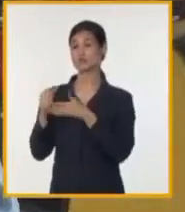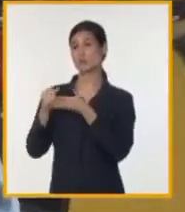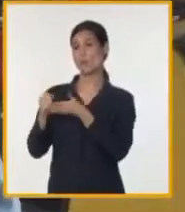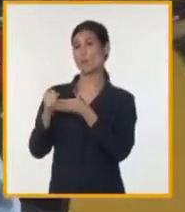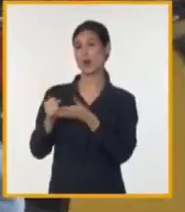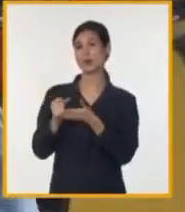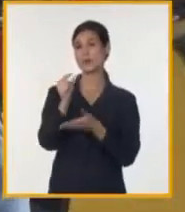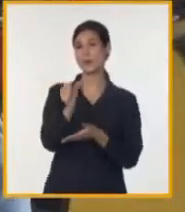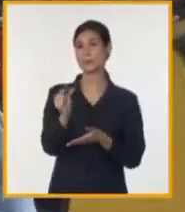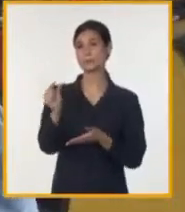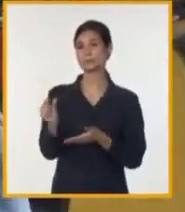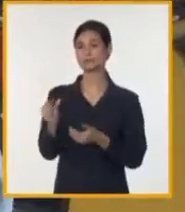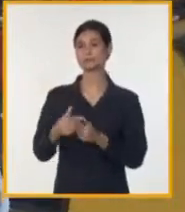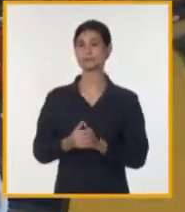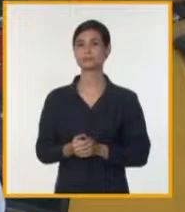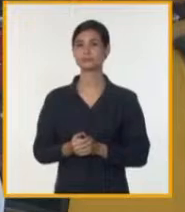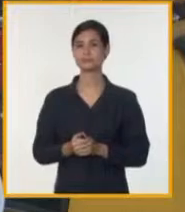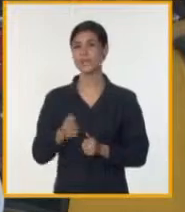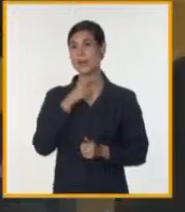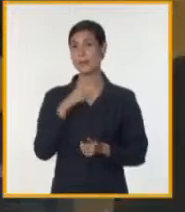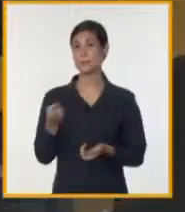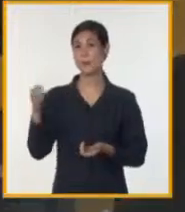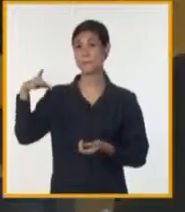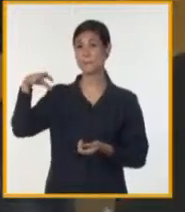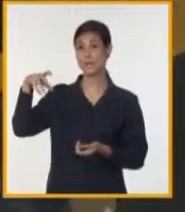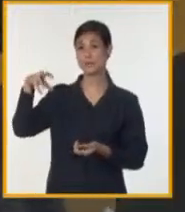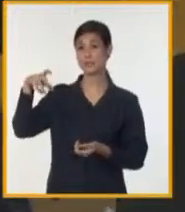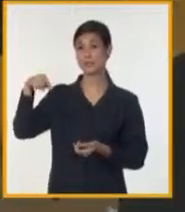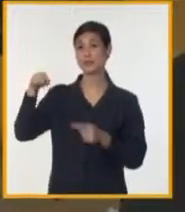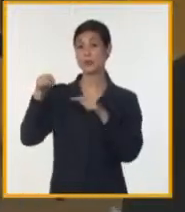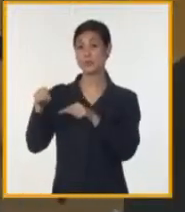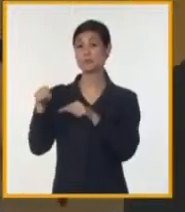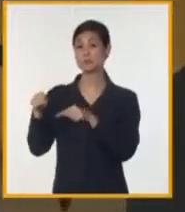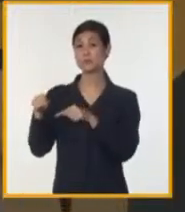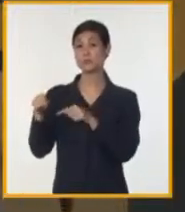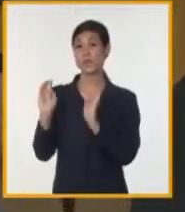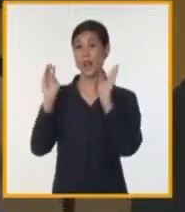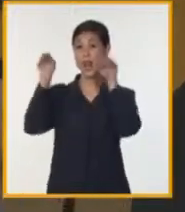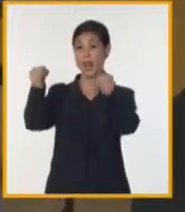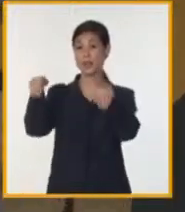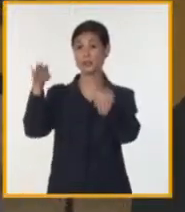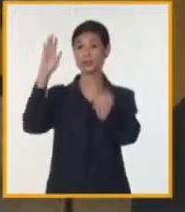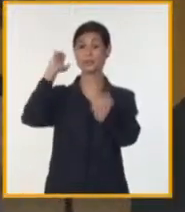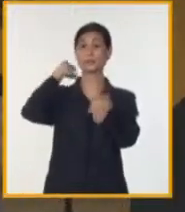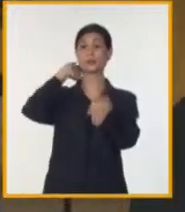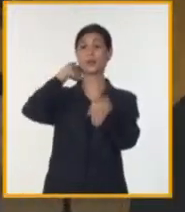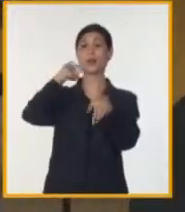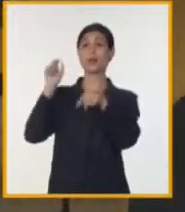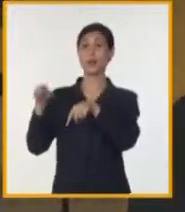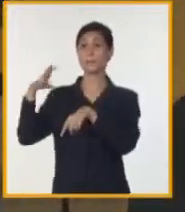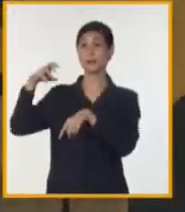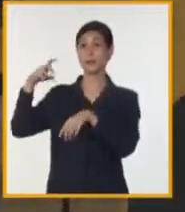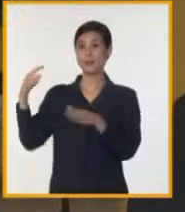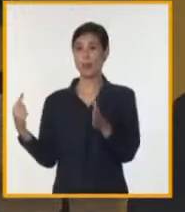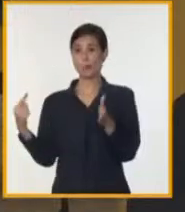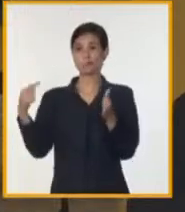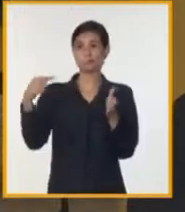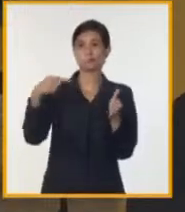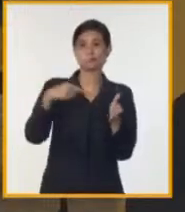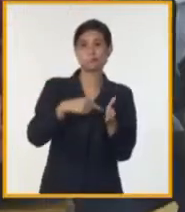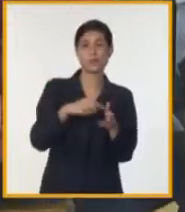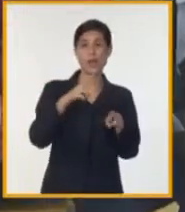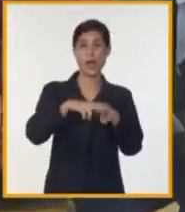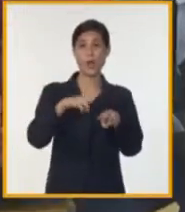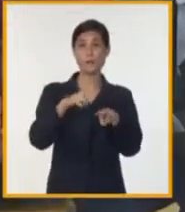en el destino directo de Pinar del Río, ahí también va a confluir en esa terminal la ruta ferroviaria Habana-Pinar del Río. Tienen acceso al tren